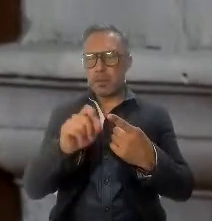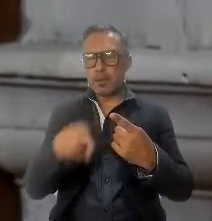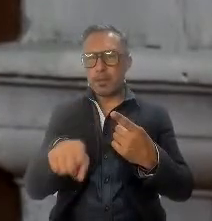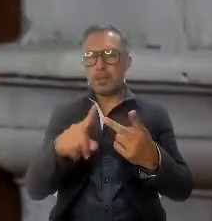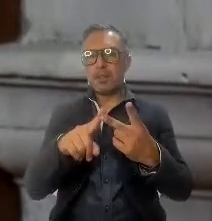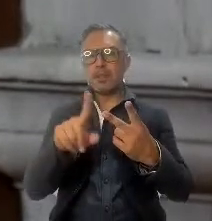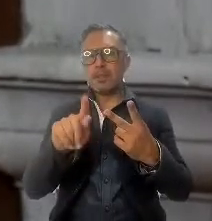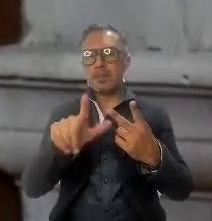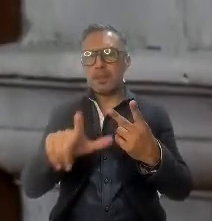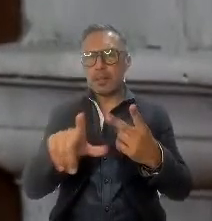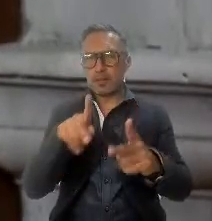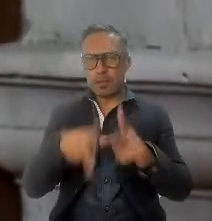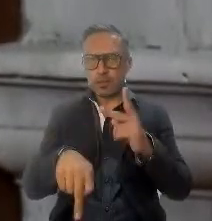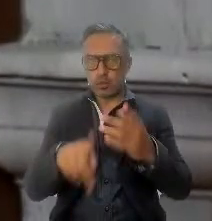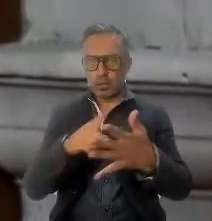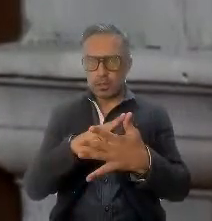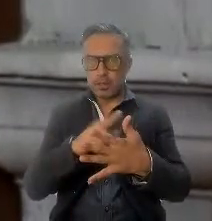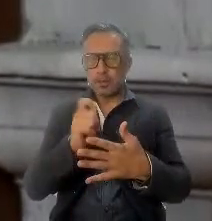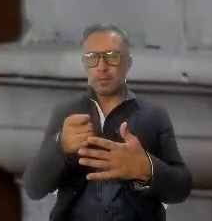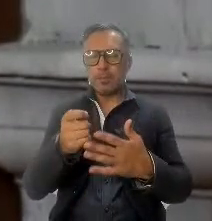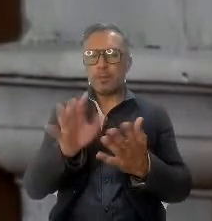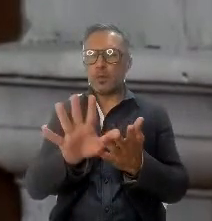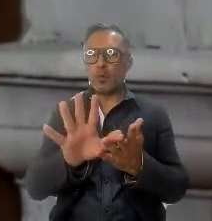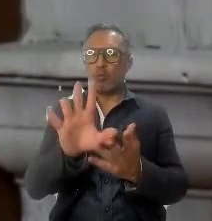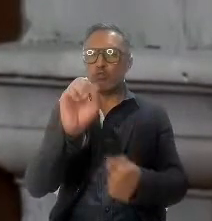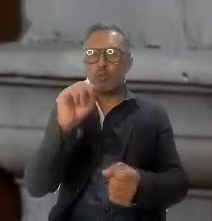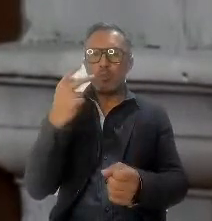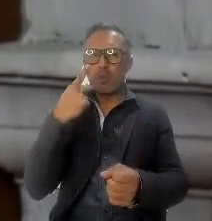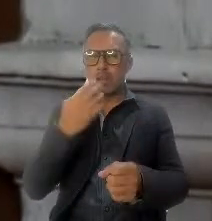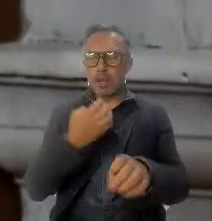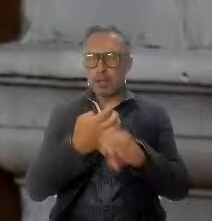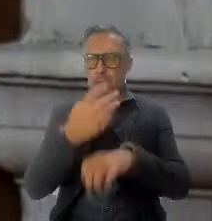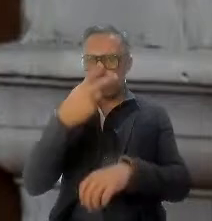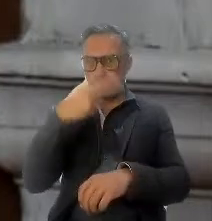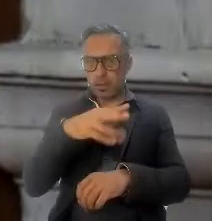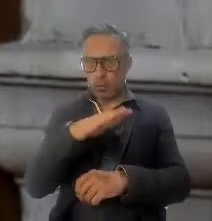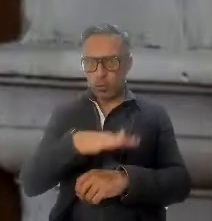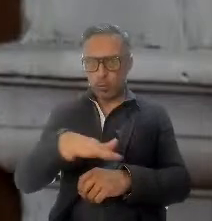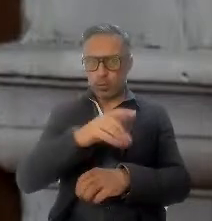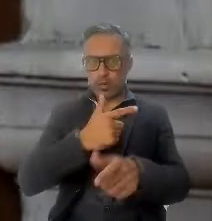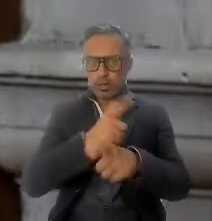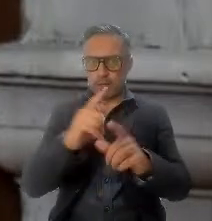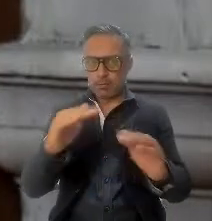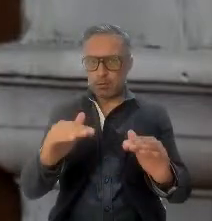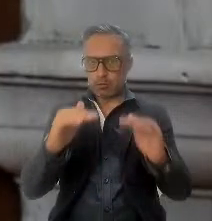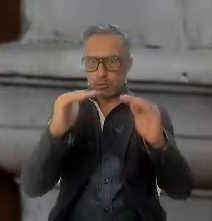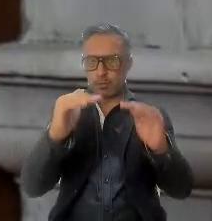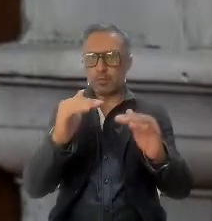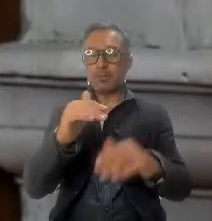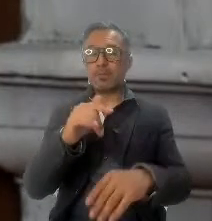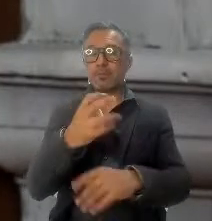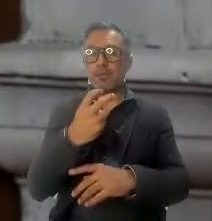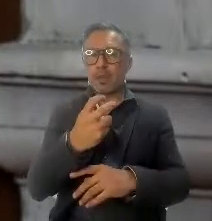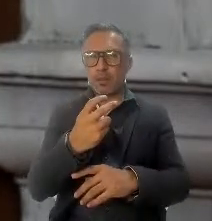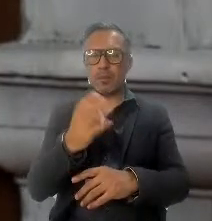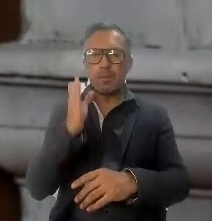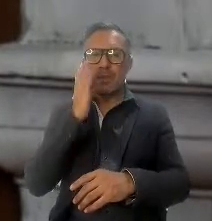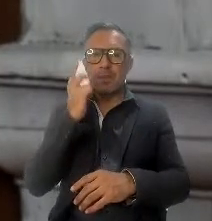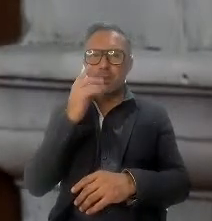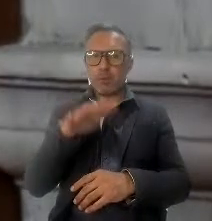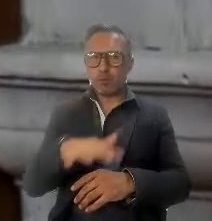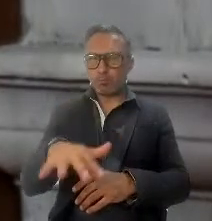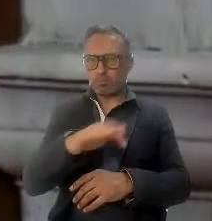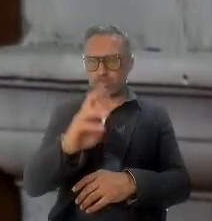fracción quinta de la constitución política del Estado libre y soberano de México se somete a la consideración de este honorable